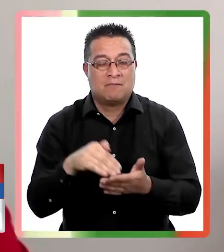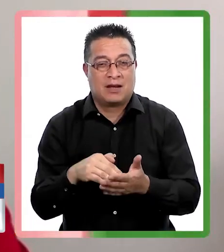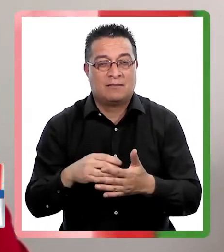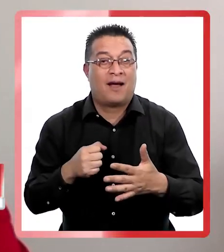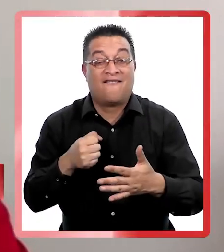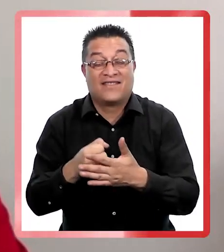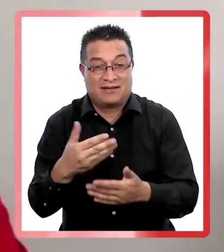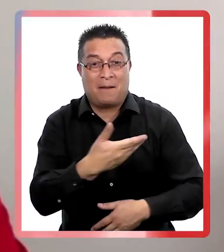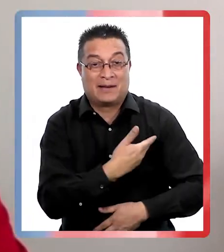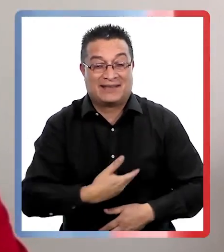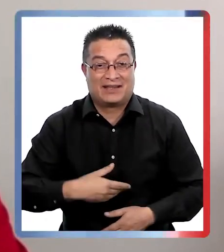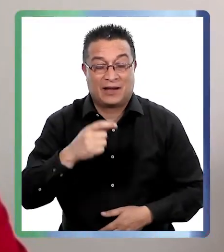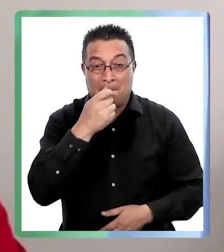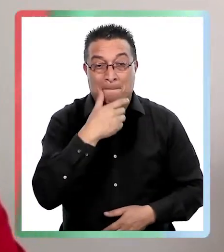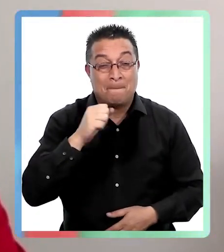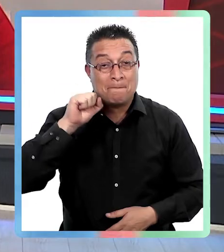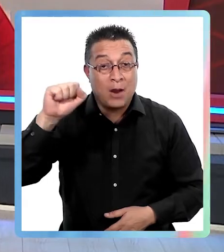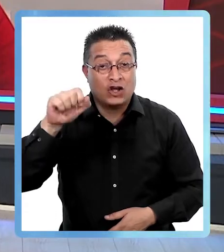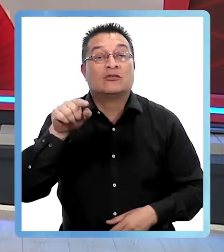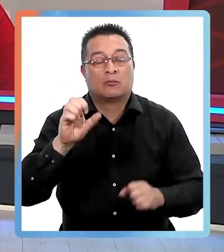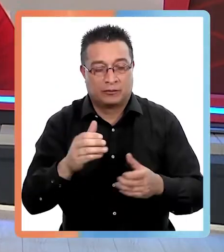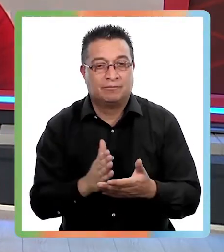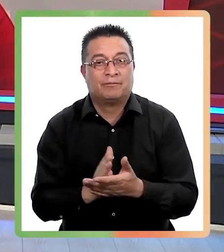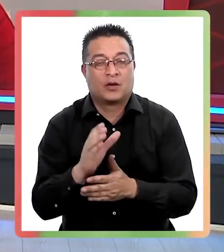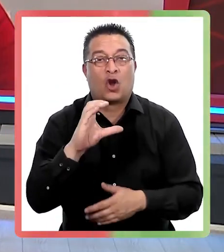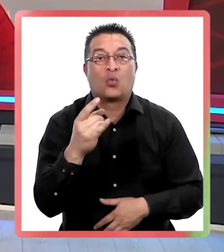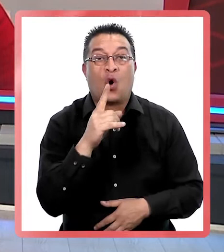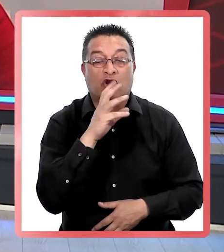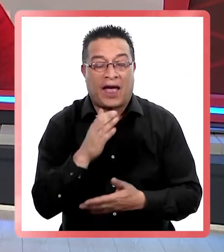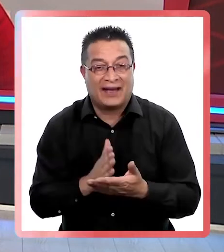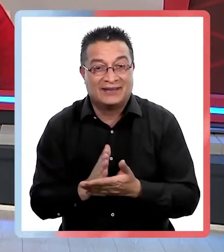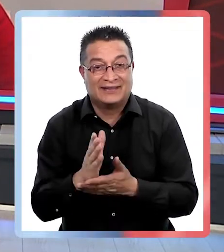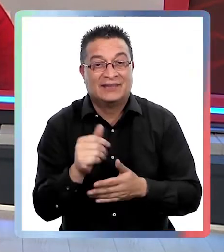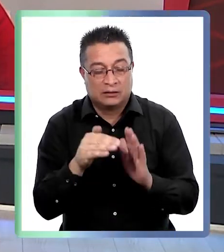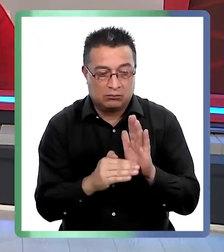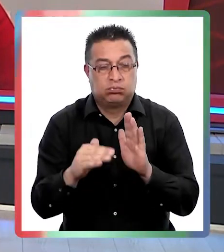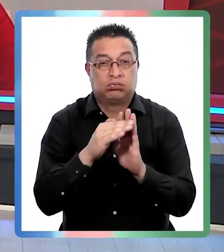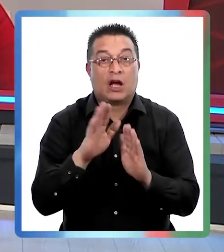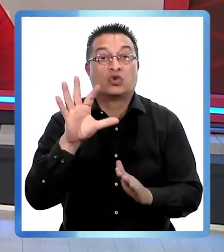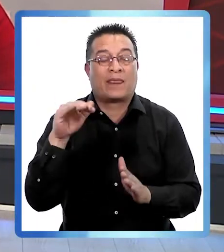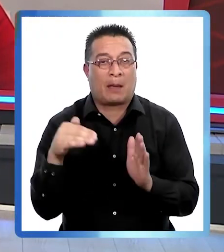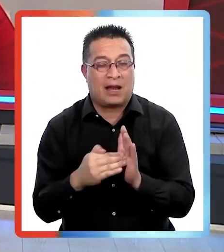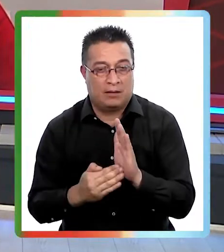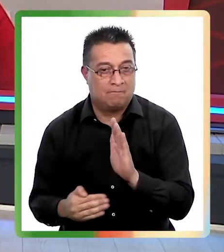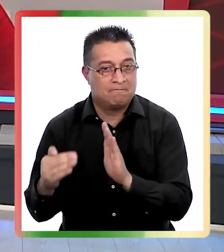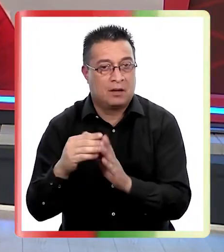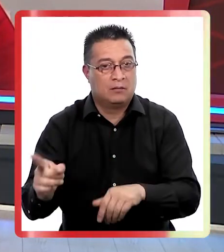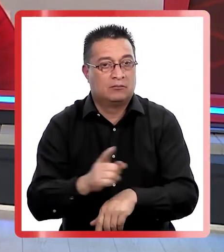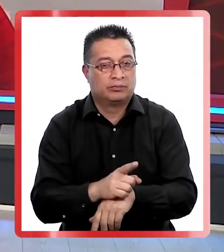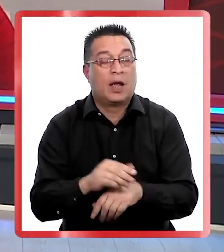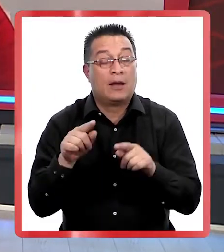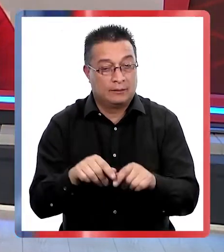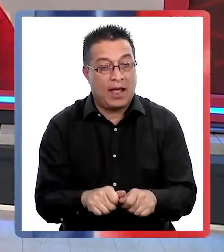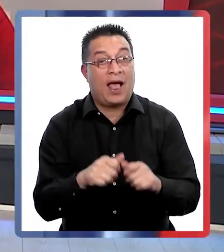periodo del presidente Gabriel Boric, para lo cual vamos a empezar con una cuota inicial de un reajuste de 50.000 pesos. Y esto también lo